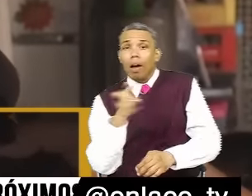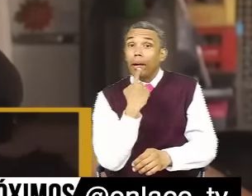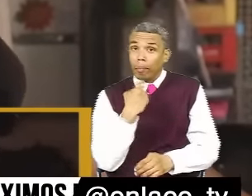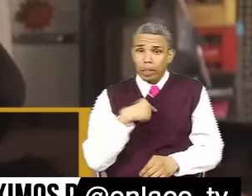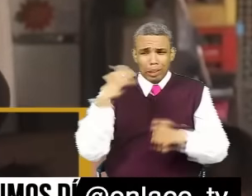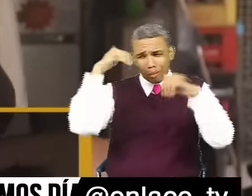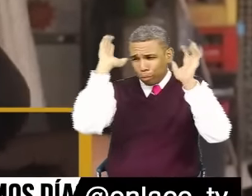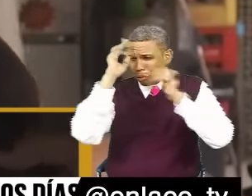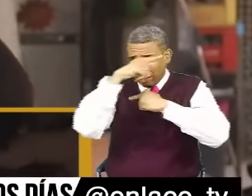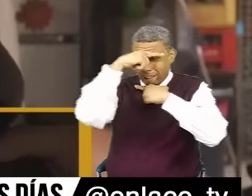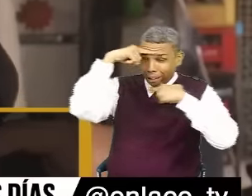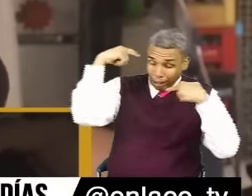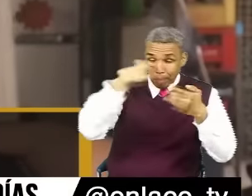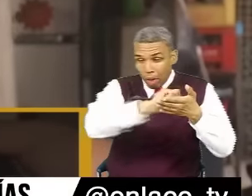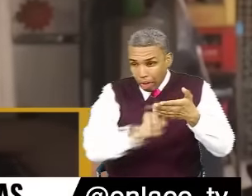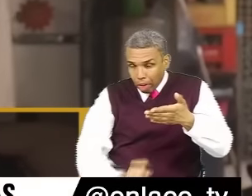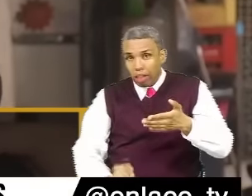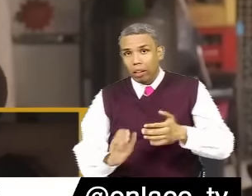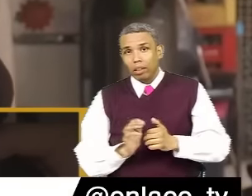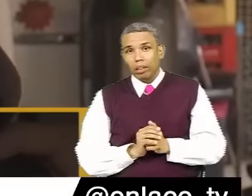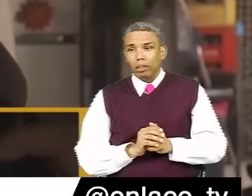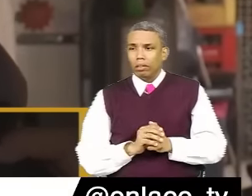poca, pero el paro es